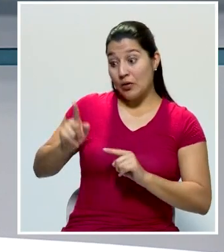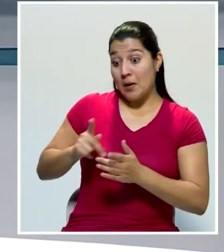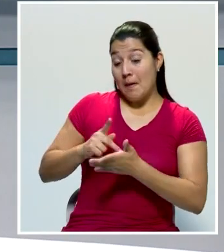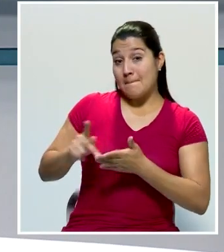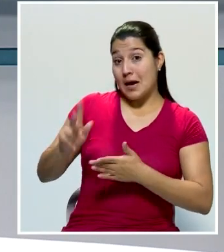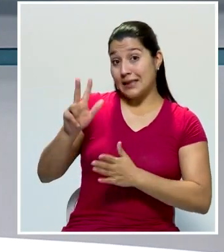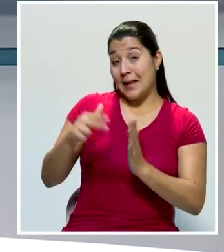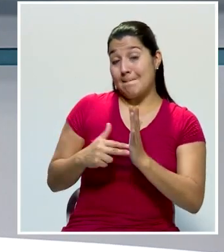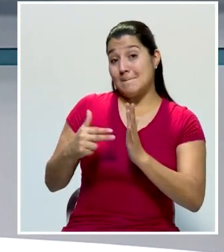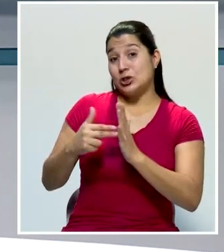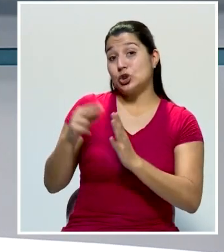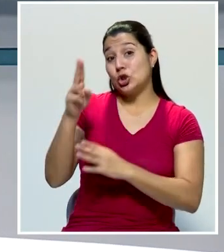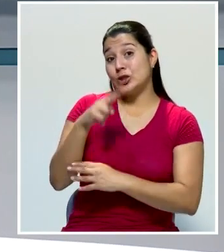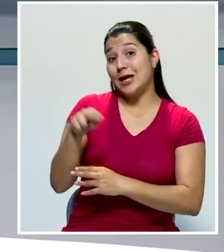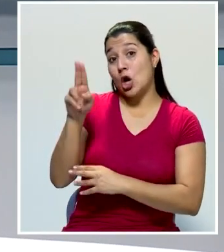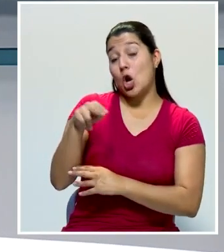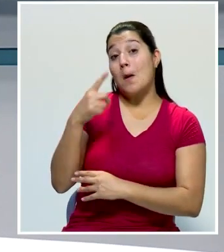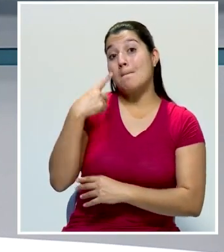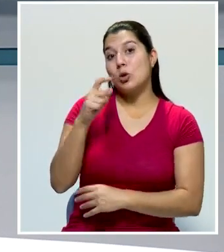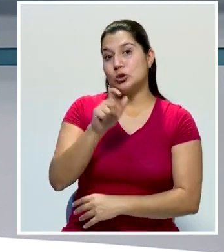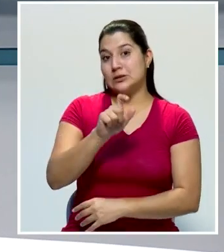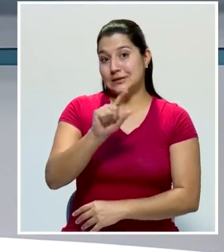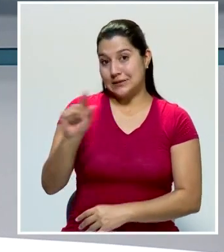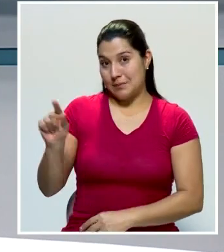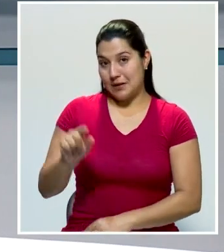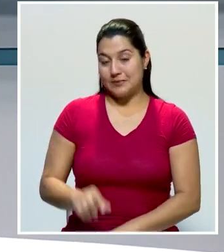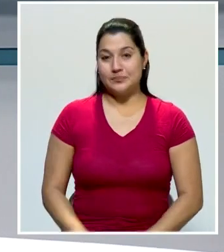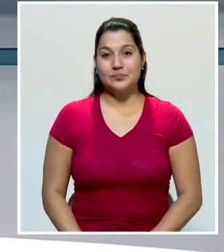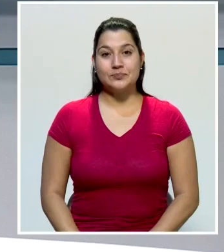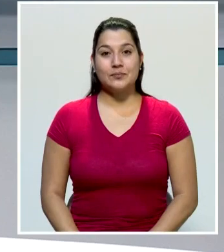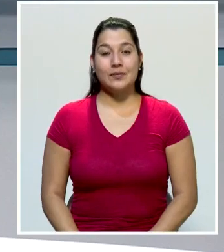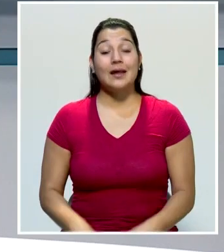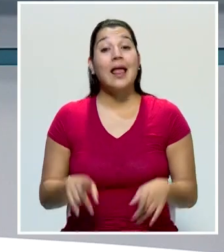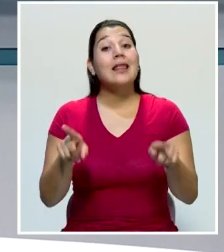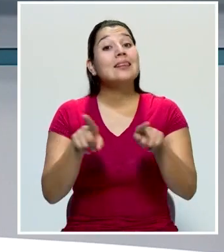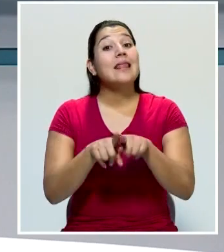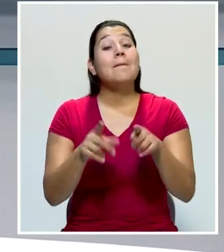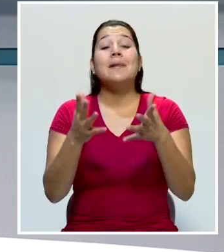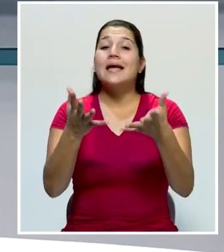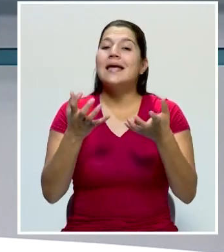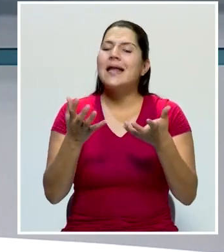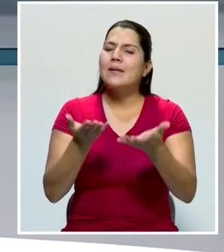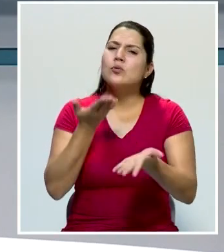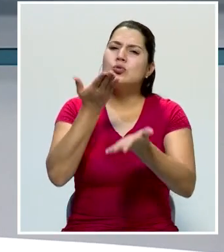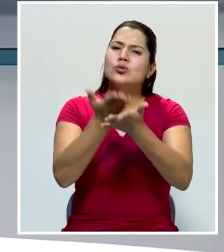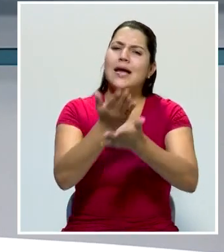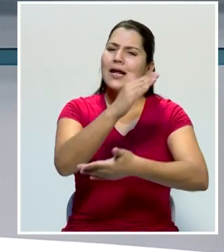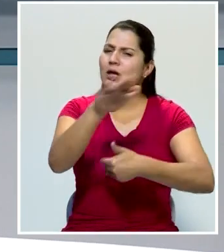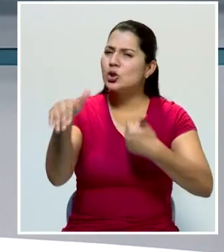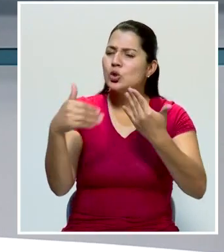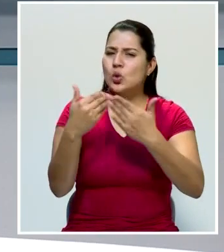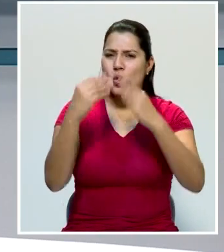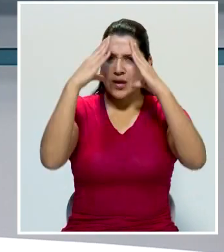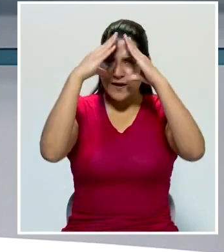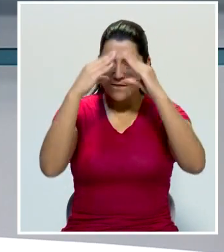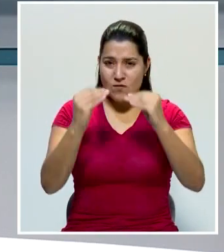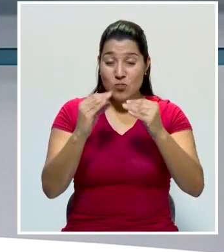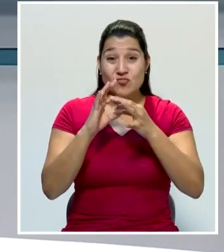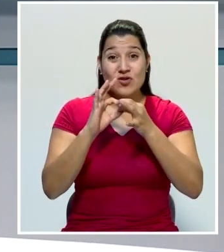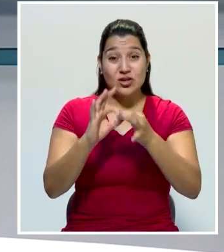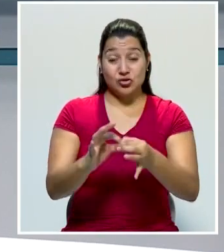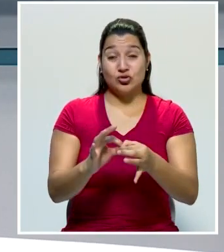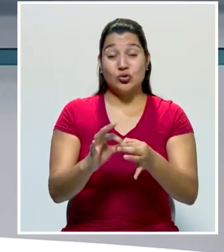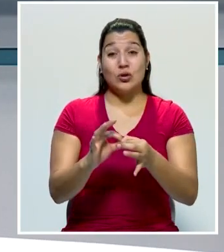millones de colones por semana. También le vamos a traer todos los detalles del violento altercado